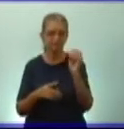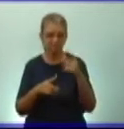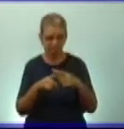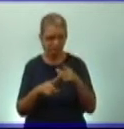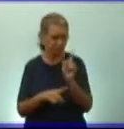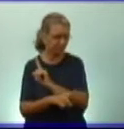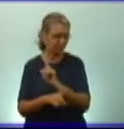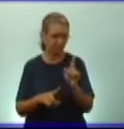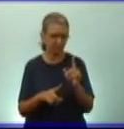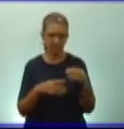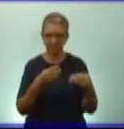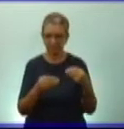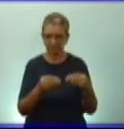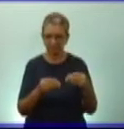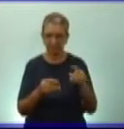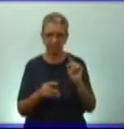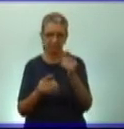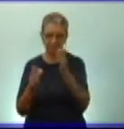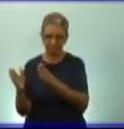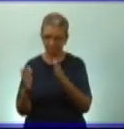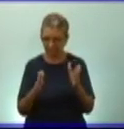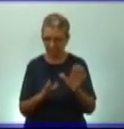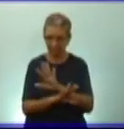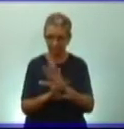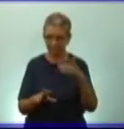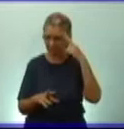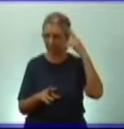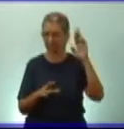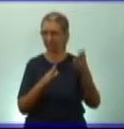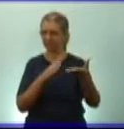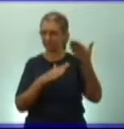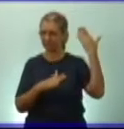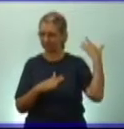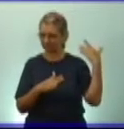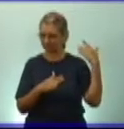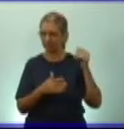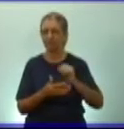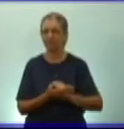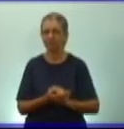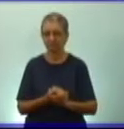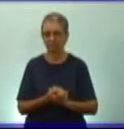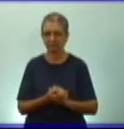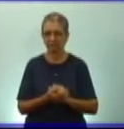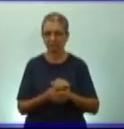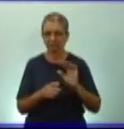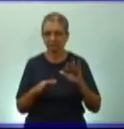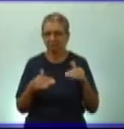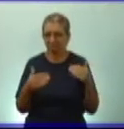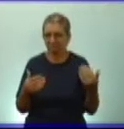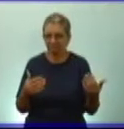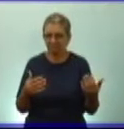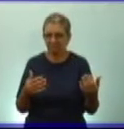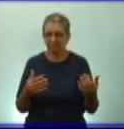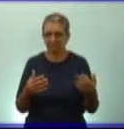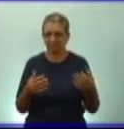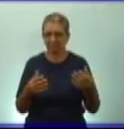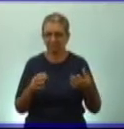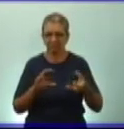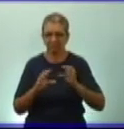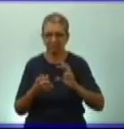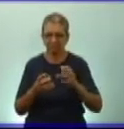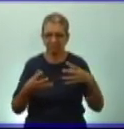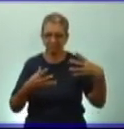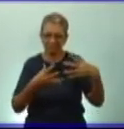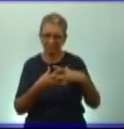metálicos, que en la primera parte de la clase ya les recordé estos aspectos. Ahora, ¿qué tipo de enlace químico presentan?